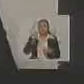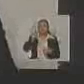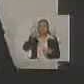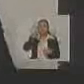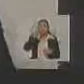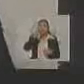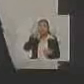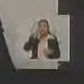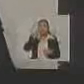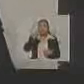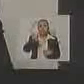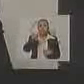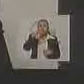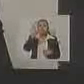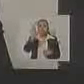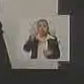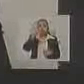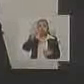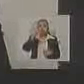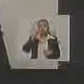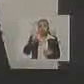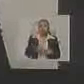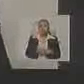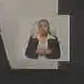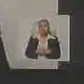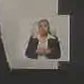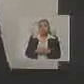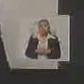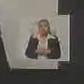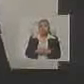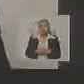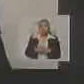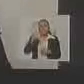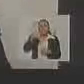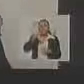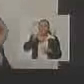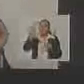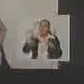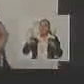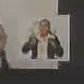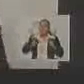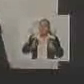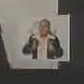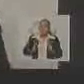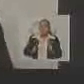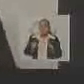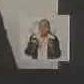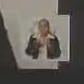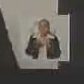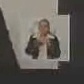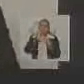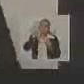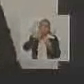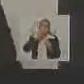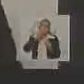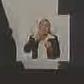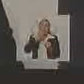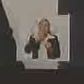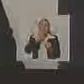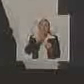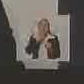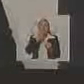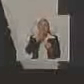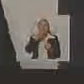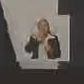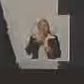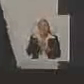880. Se trata de garantizar las calles, los espacios públicos, espacios seguros, lo mismo para un niño de 8 años que para un adulto mayor de 80